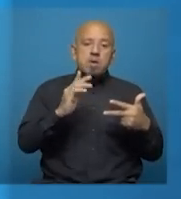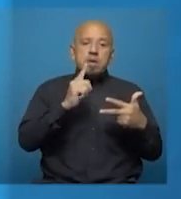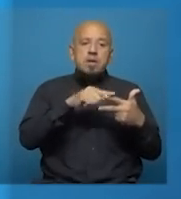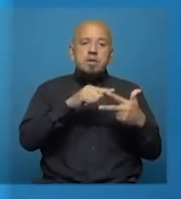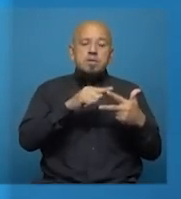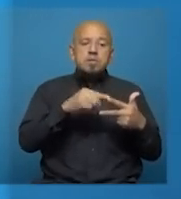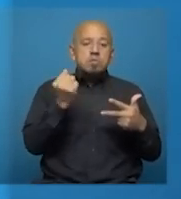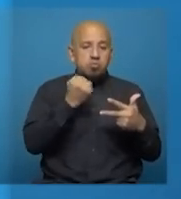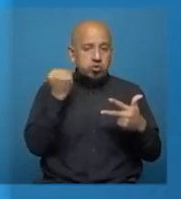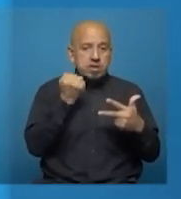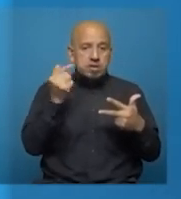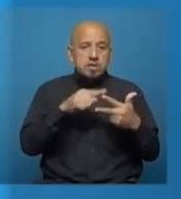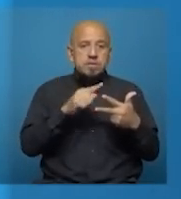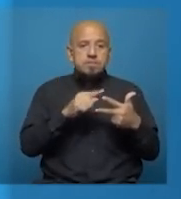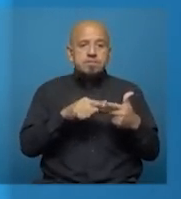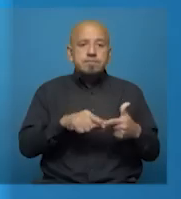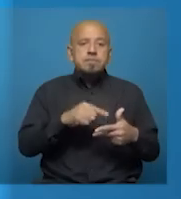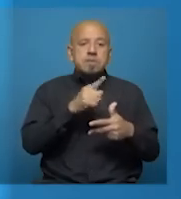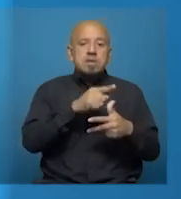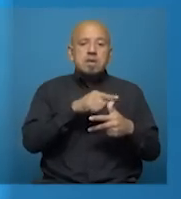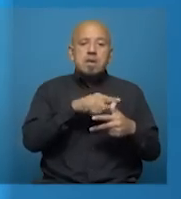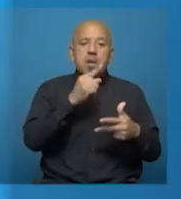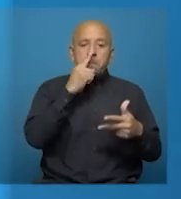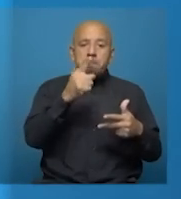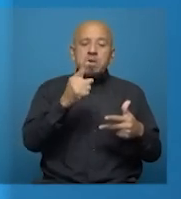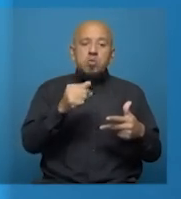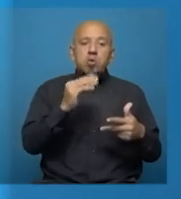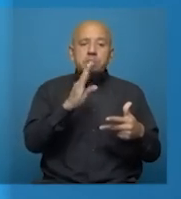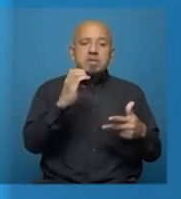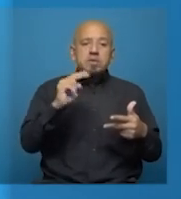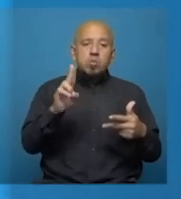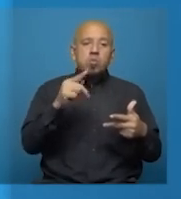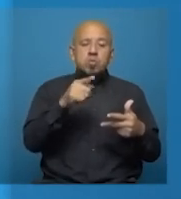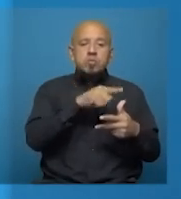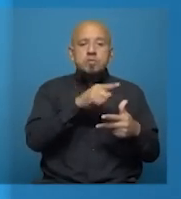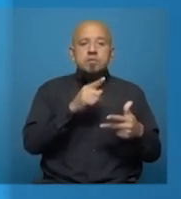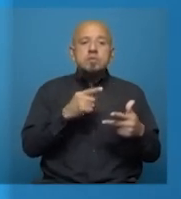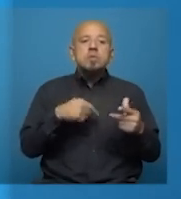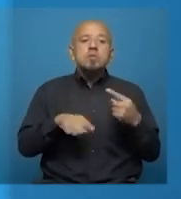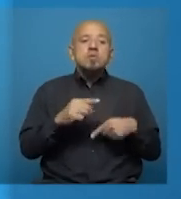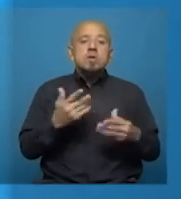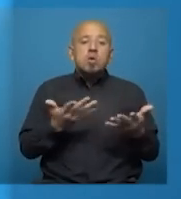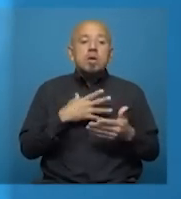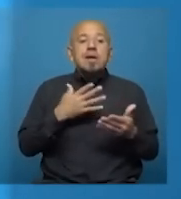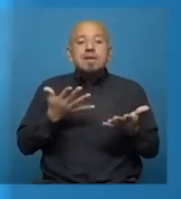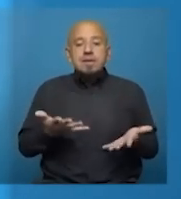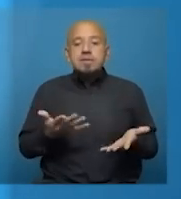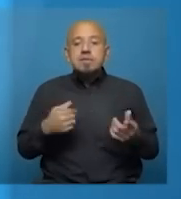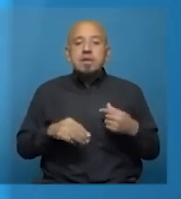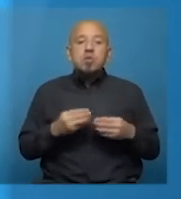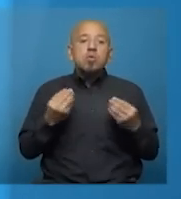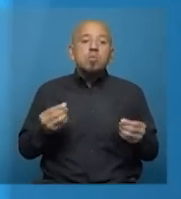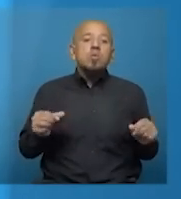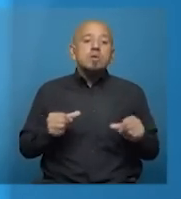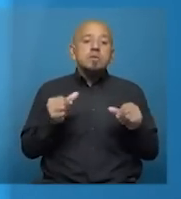muy importante, y sin duda de la 1001, que es otra fuerza fundamental del Frente Amplio. Y ahora el desafío es cómo